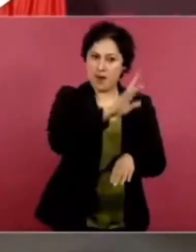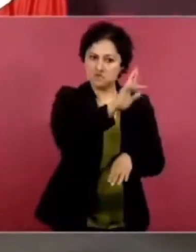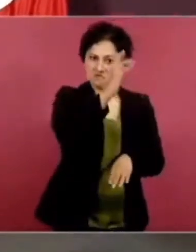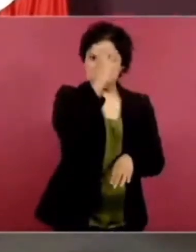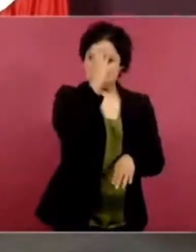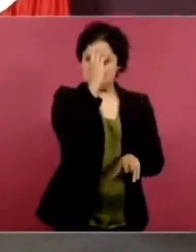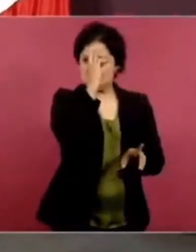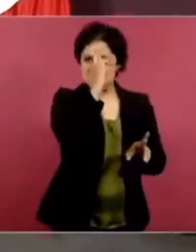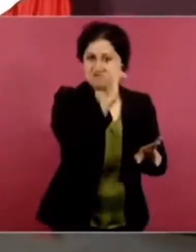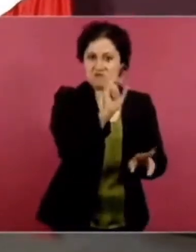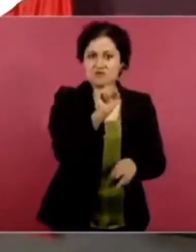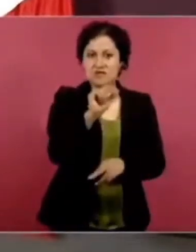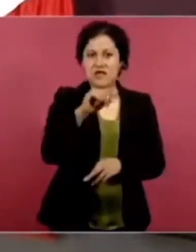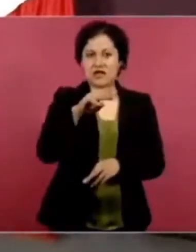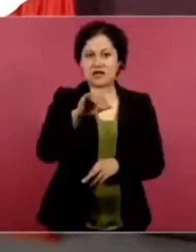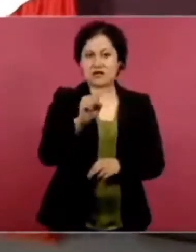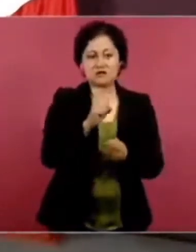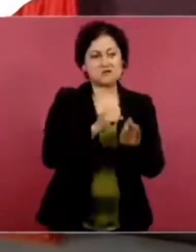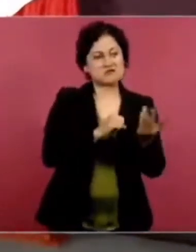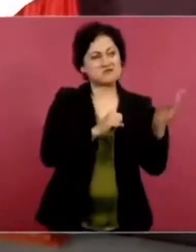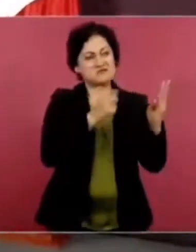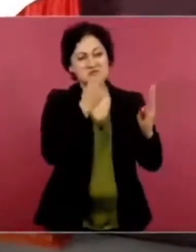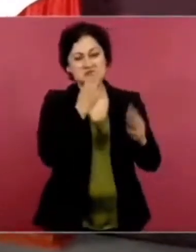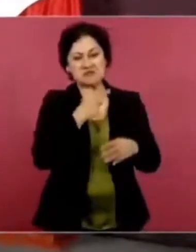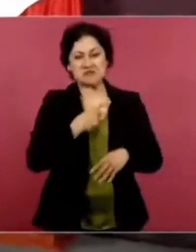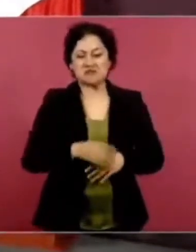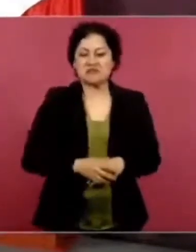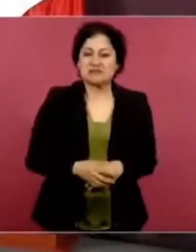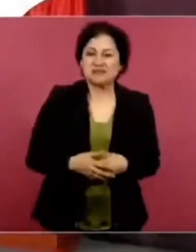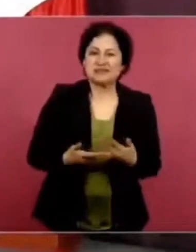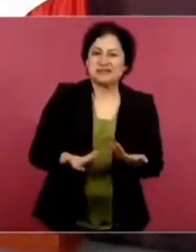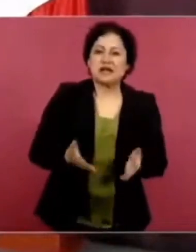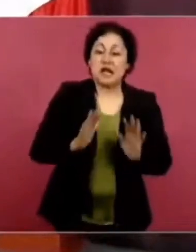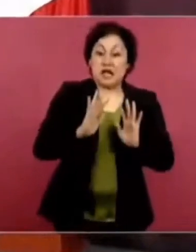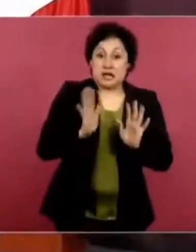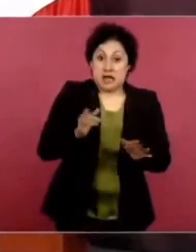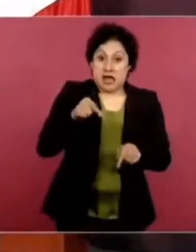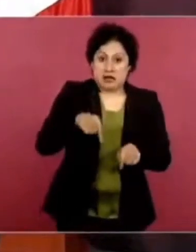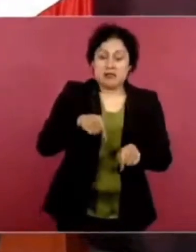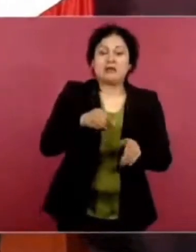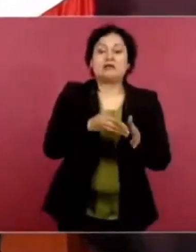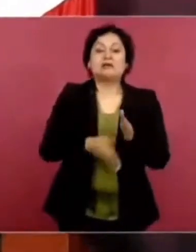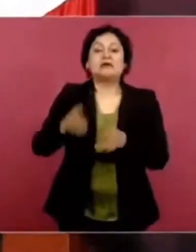venía, ya se acercaba lo de la sucesión presidencial.